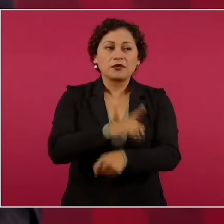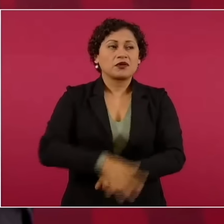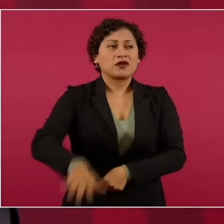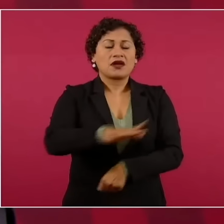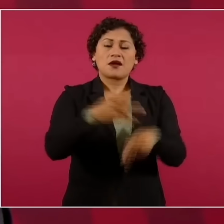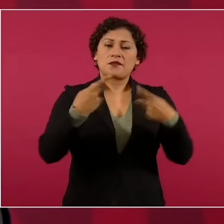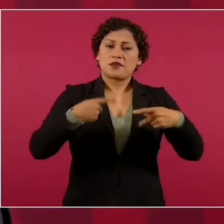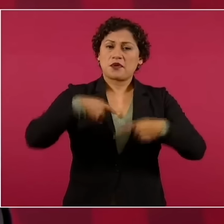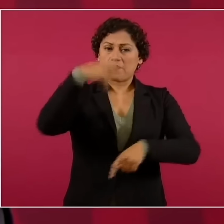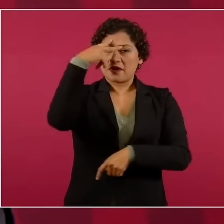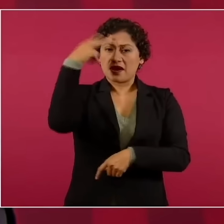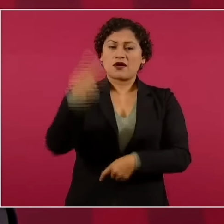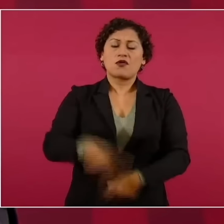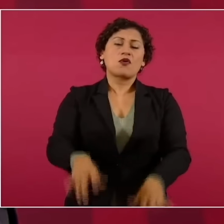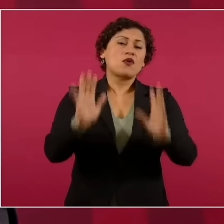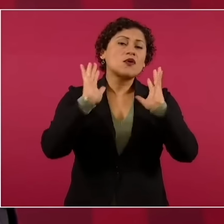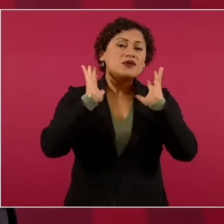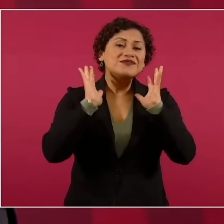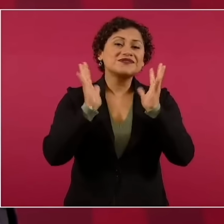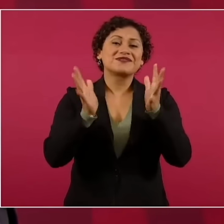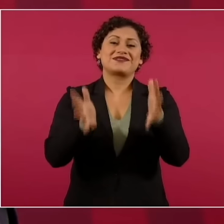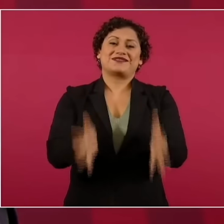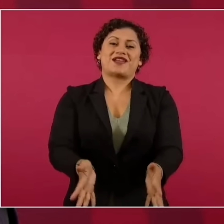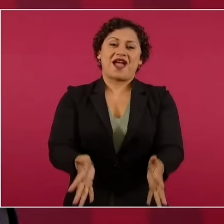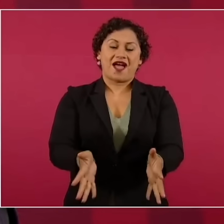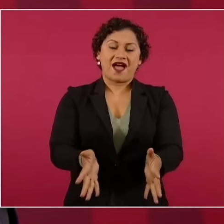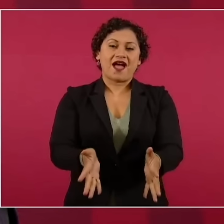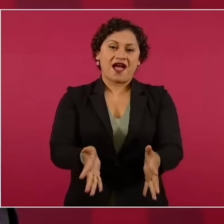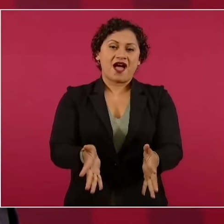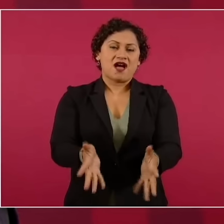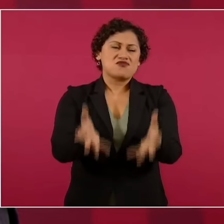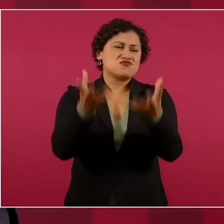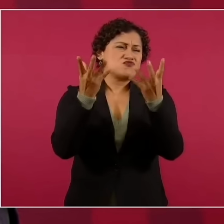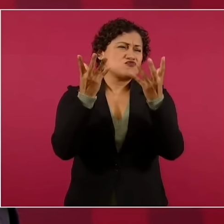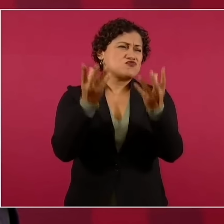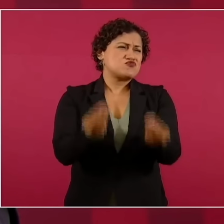mucho, mucho, muy